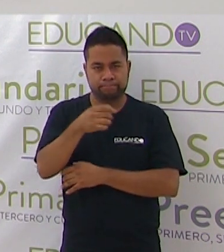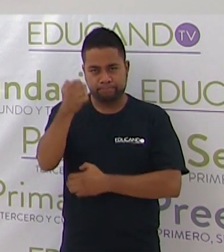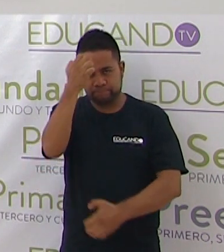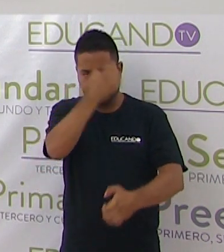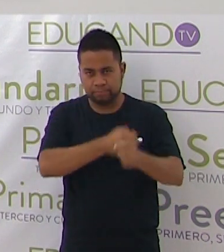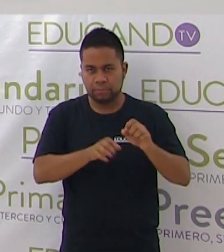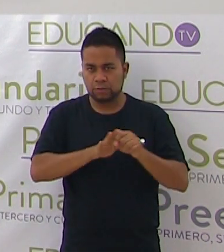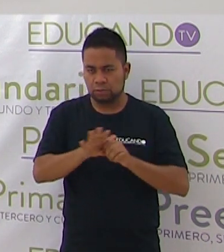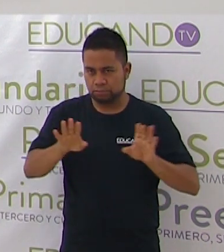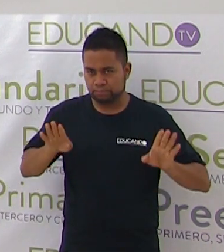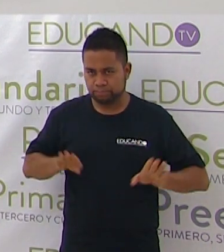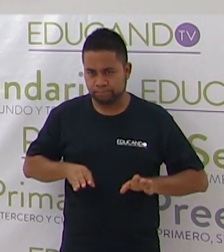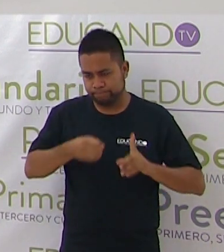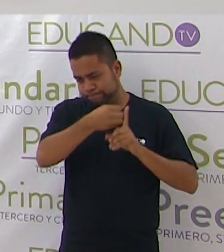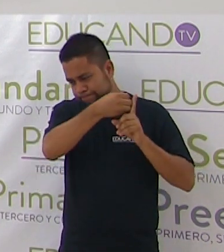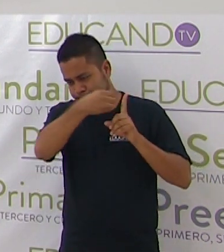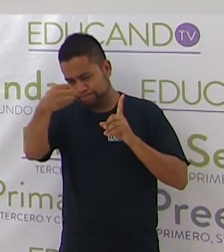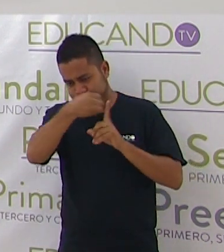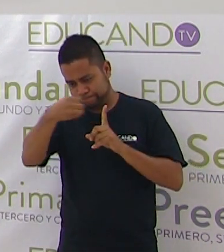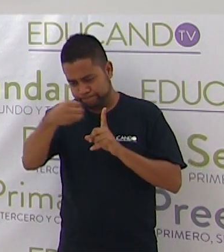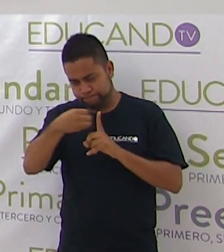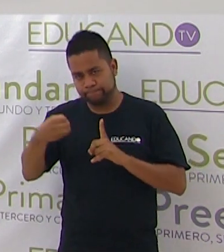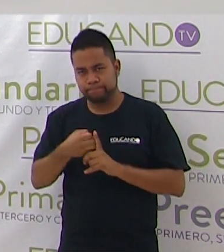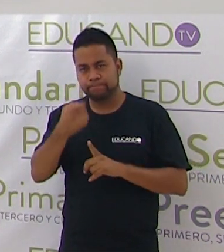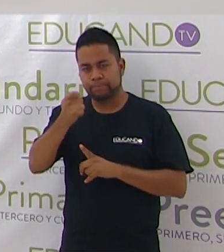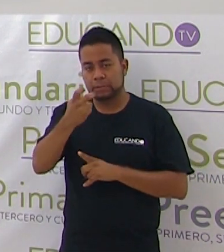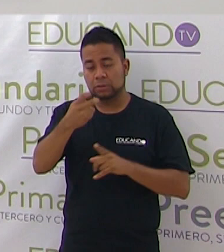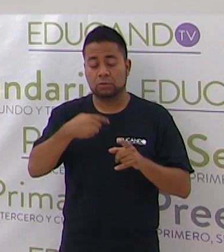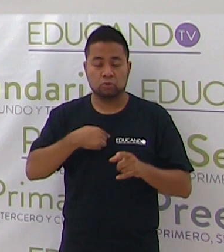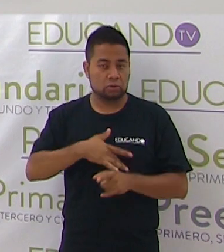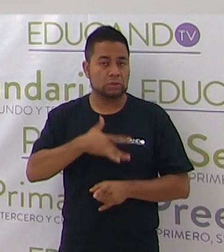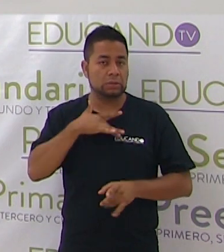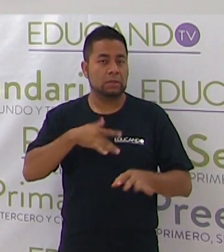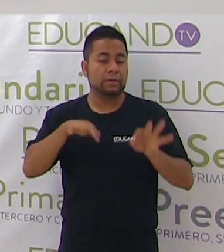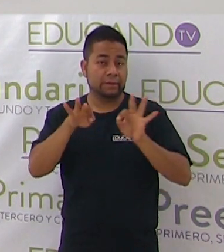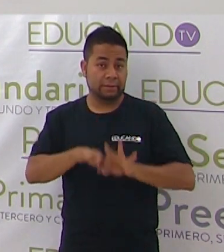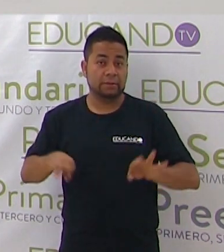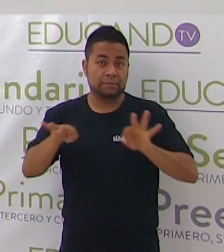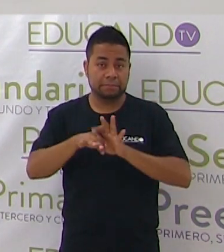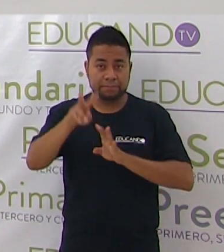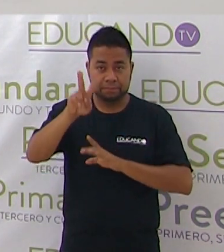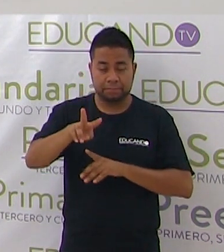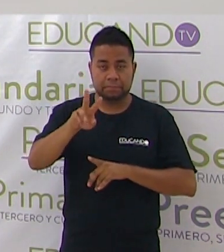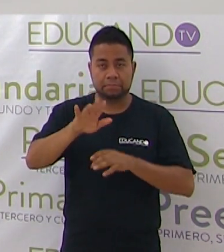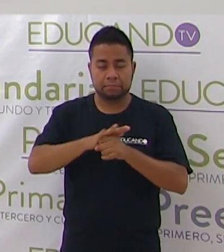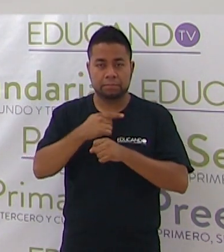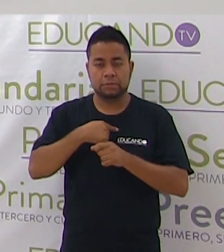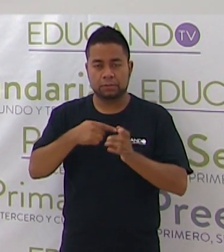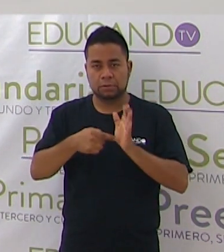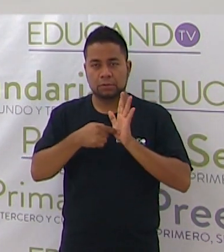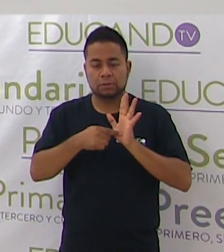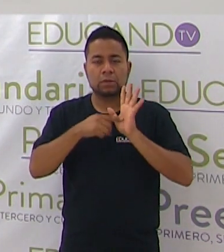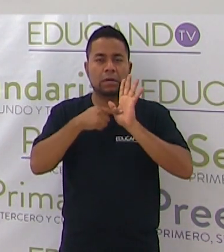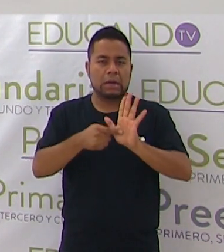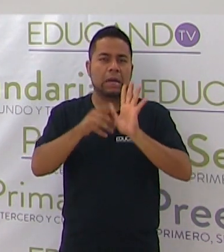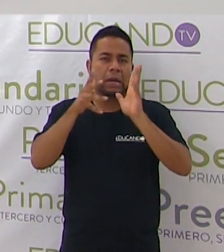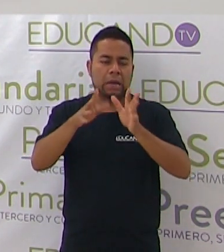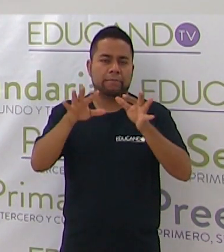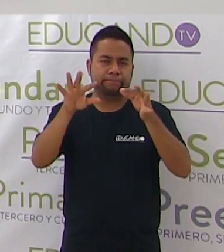su estructura. Esto me parece importante porque yo les he dicho que no